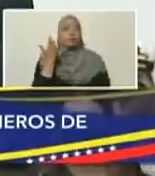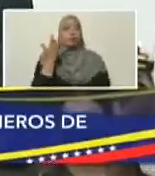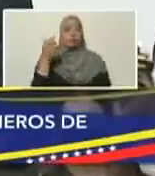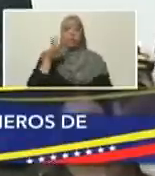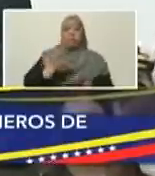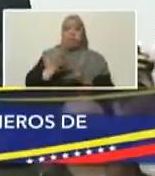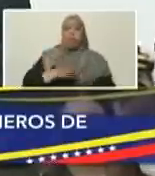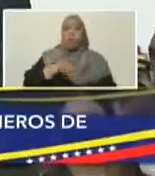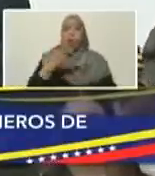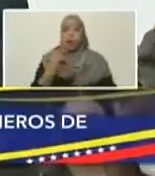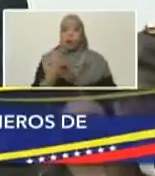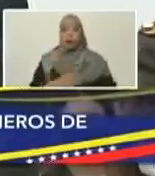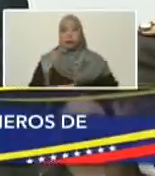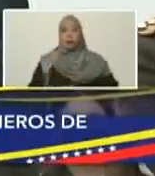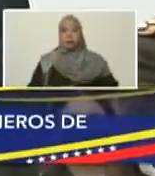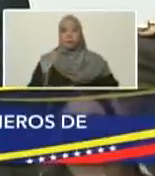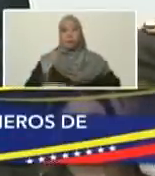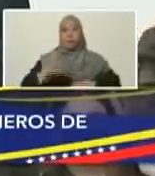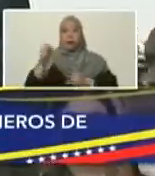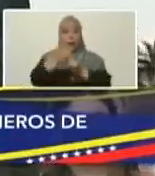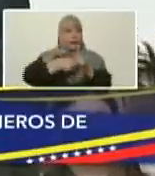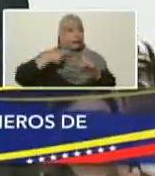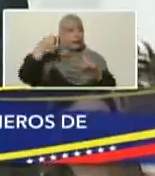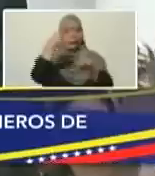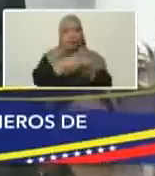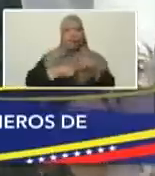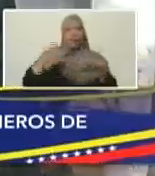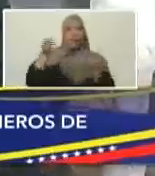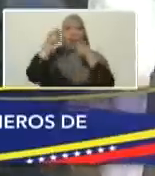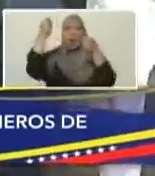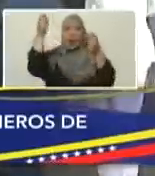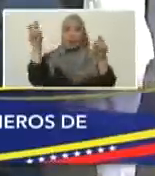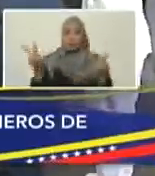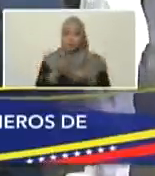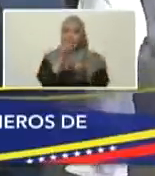Autorizado el ascenso a la batalla y a la victoria.